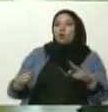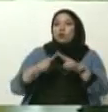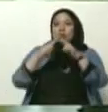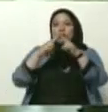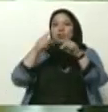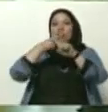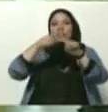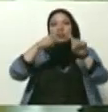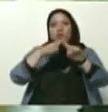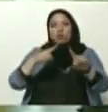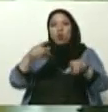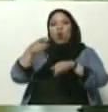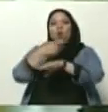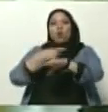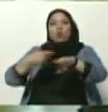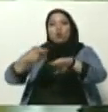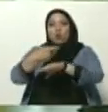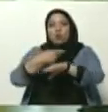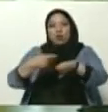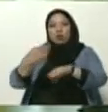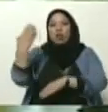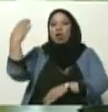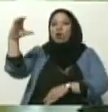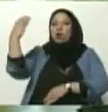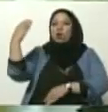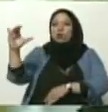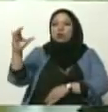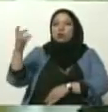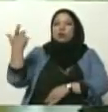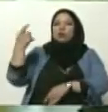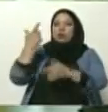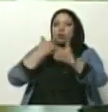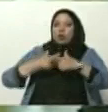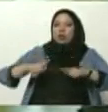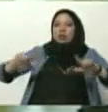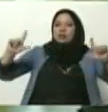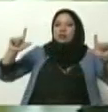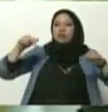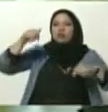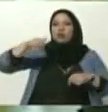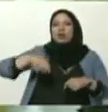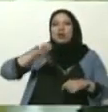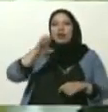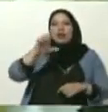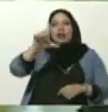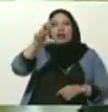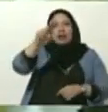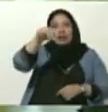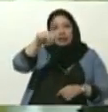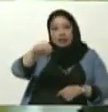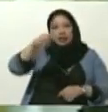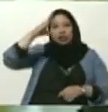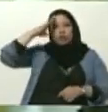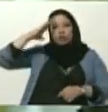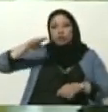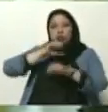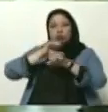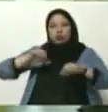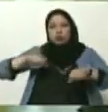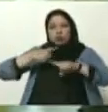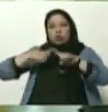las delegaciones del Gobierno de la República de Colombia y el Ejército de Liberación Nacional, ELN, para informar sobre